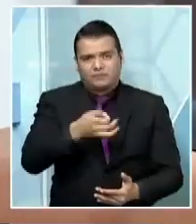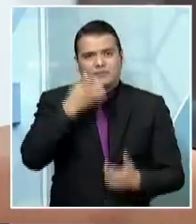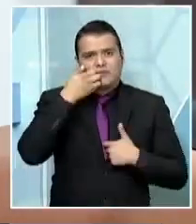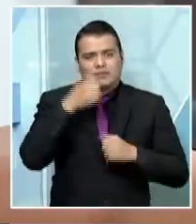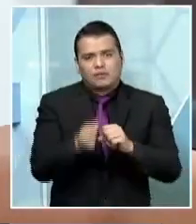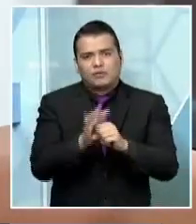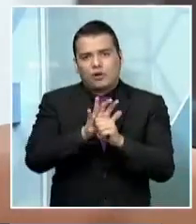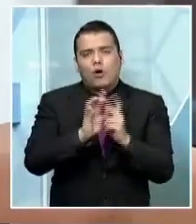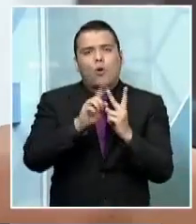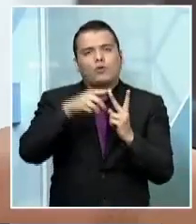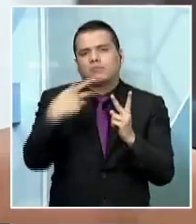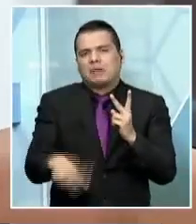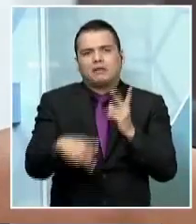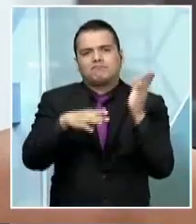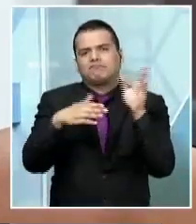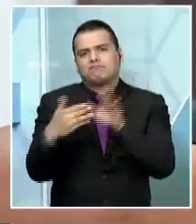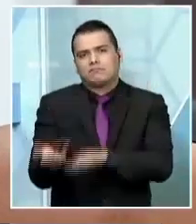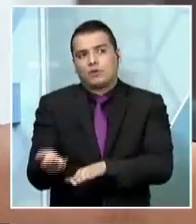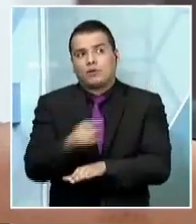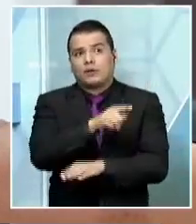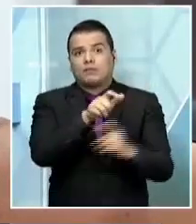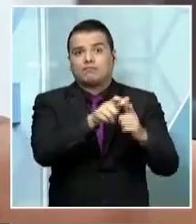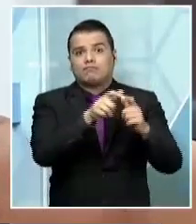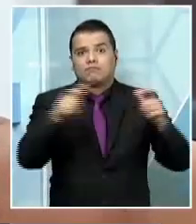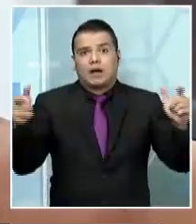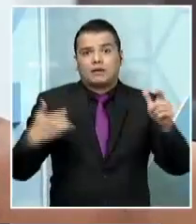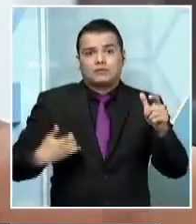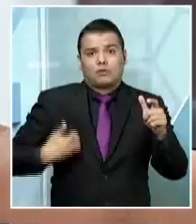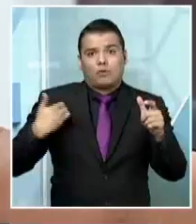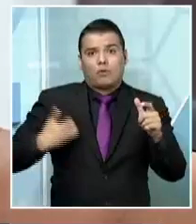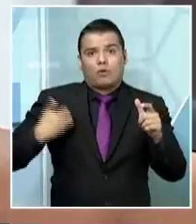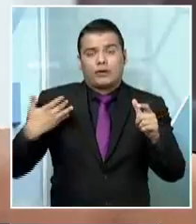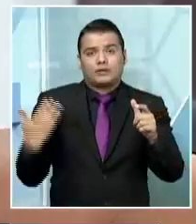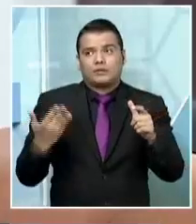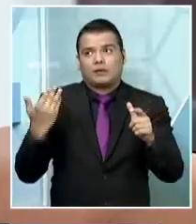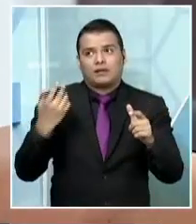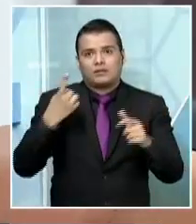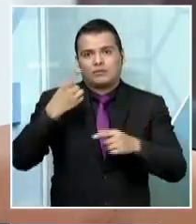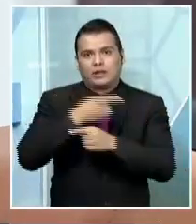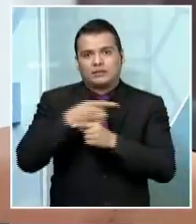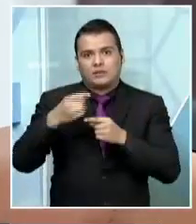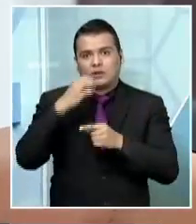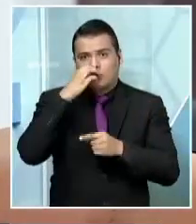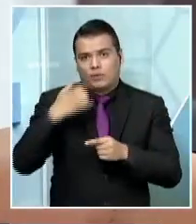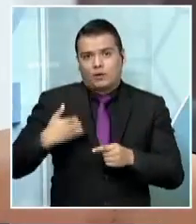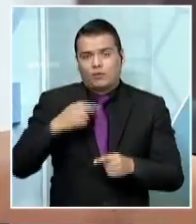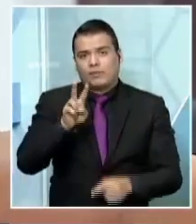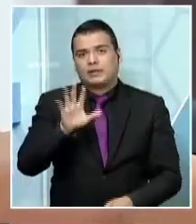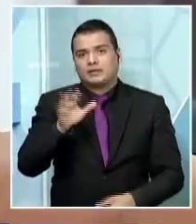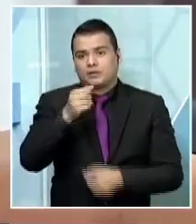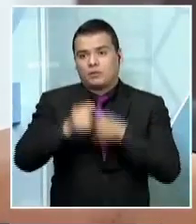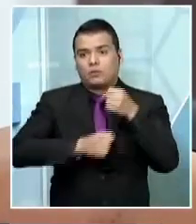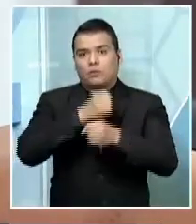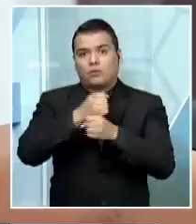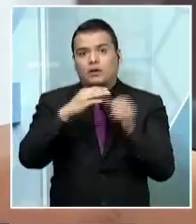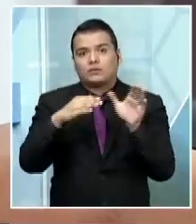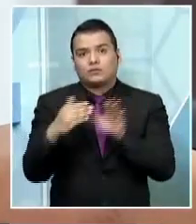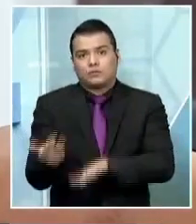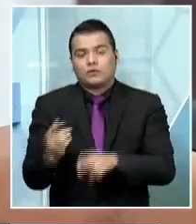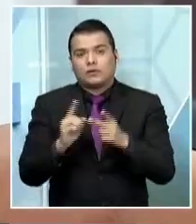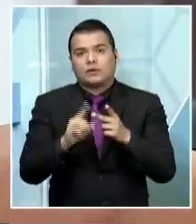Tenemos cada vez casos en personas más jóvenes. La semana pasada perdimos un muchacho de 25, una señora de 33 años,